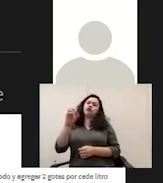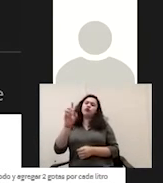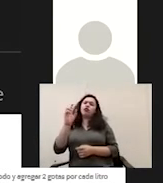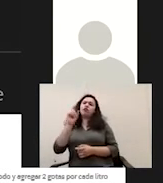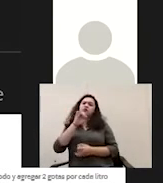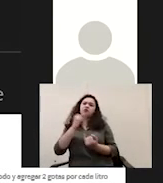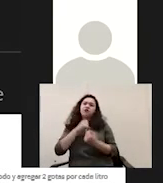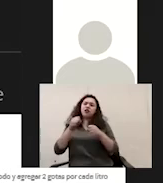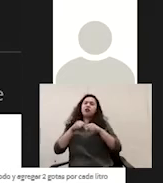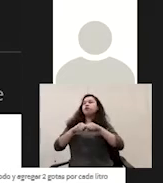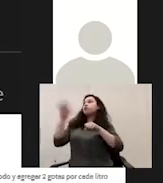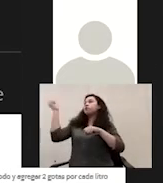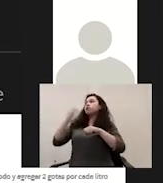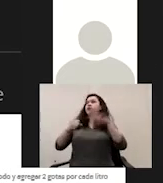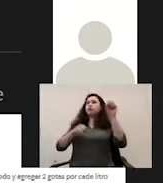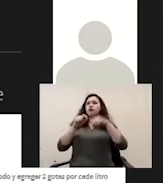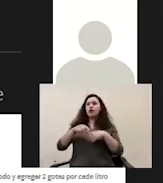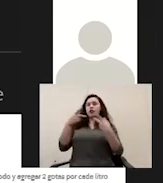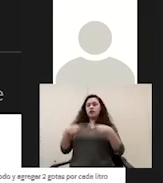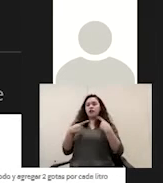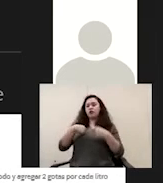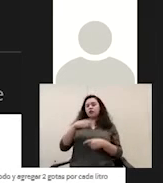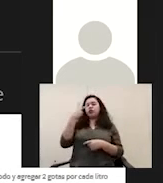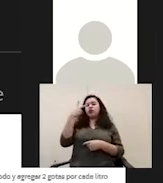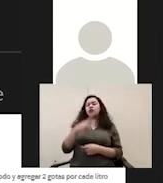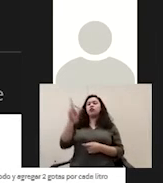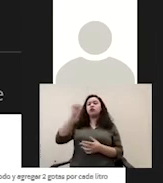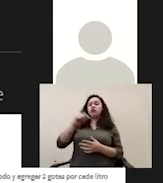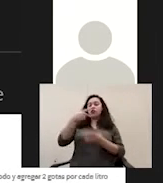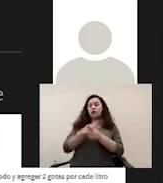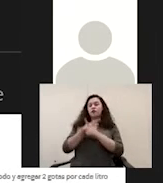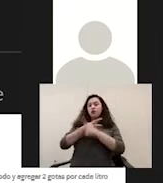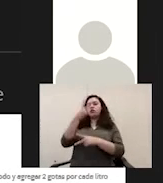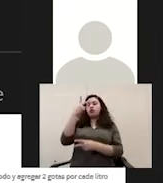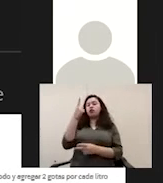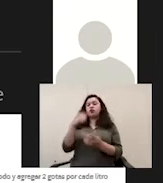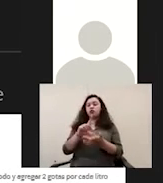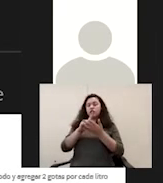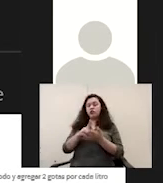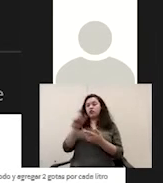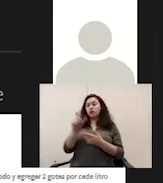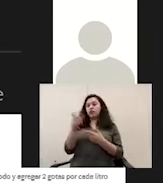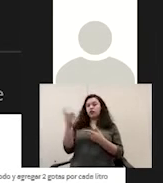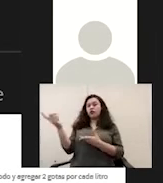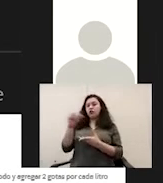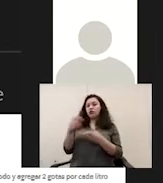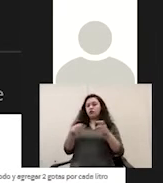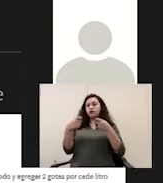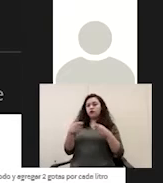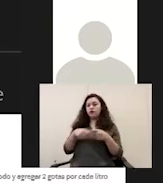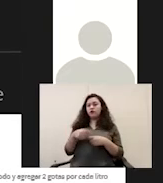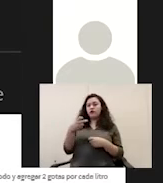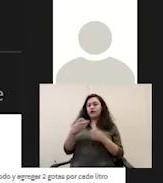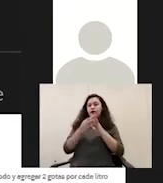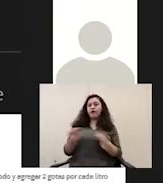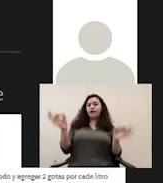súper. Entonces, hay que agregar 2 gotas de plata por cada litro de agua en un recipiente de plástico o de vidrio. Es